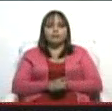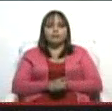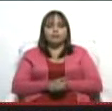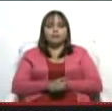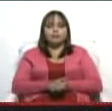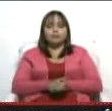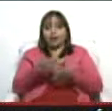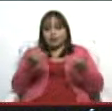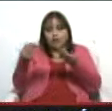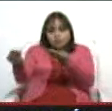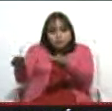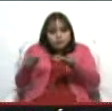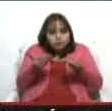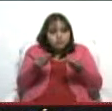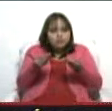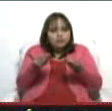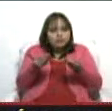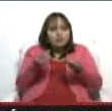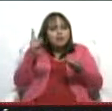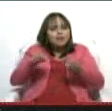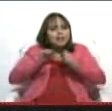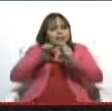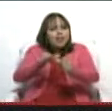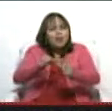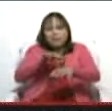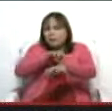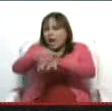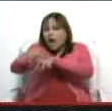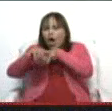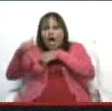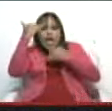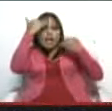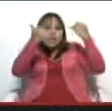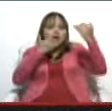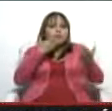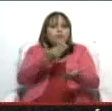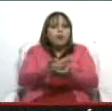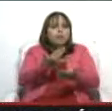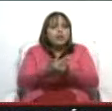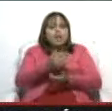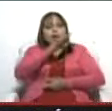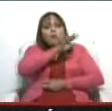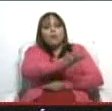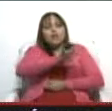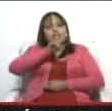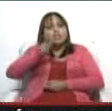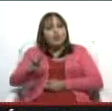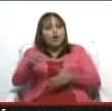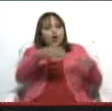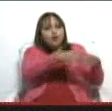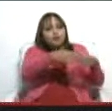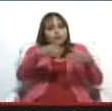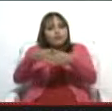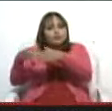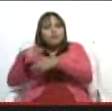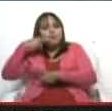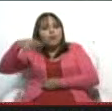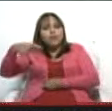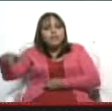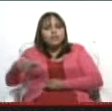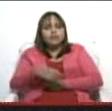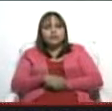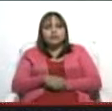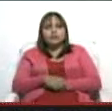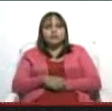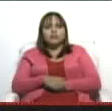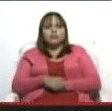a continuar con la discusión en estos momentos, la mayor parte de las ideas por parte de estas 42 organizaciones políticas entre